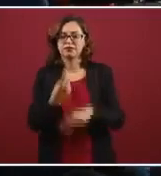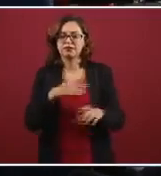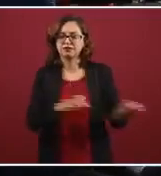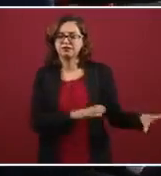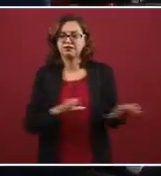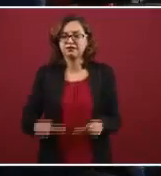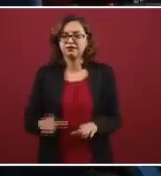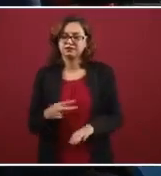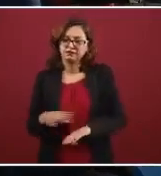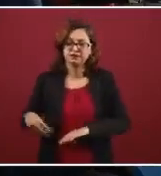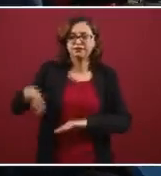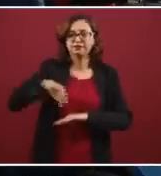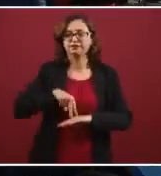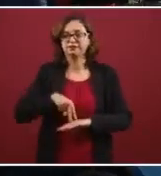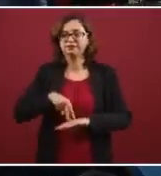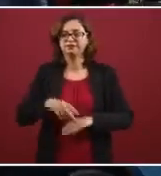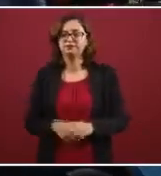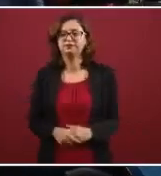Ahí viene mi banquito.